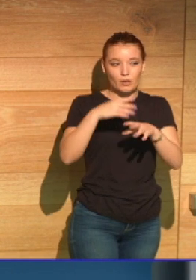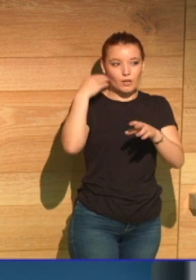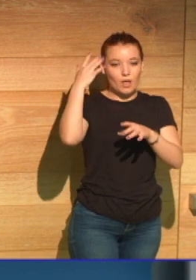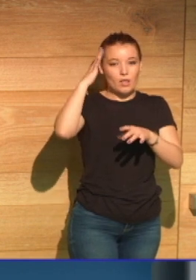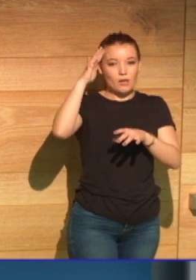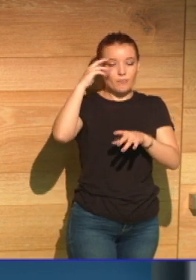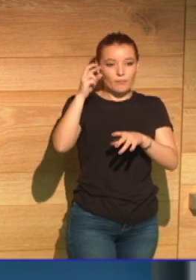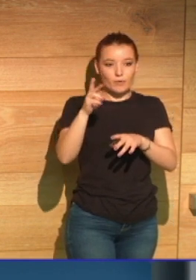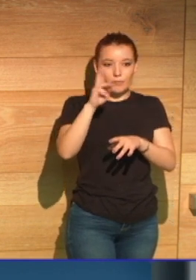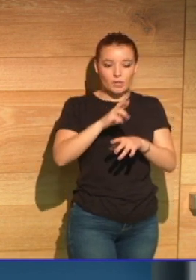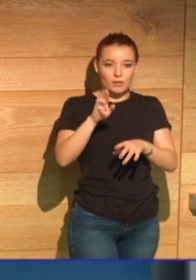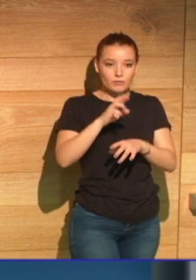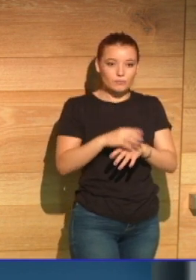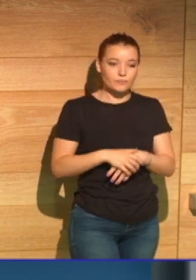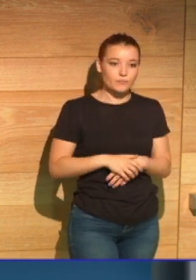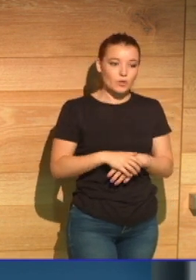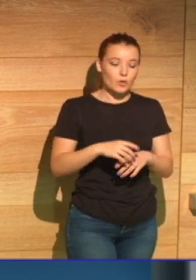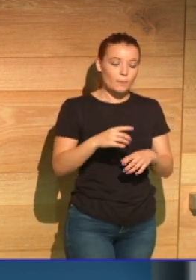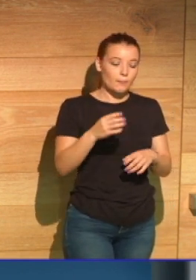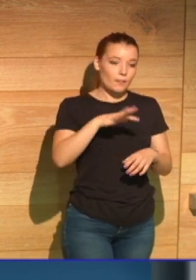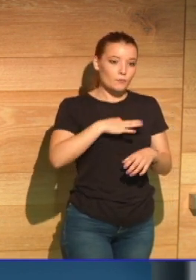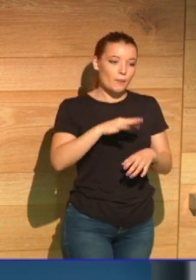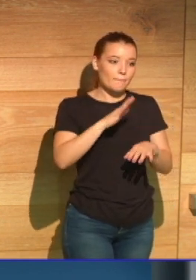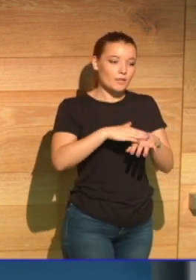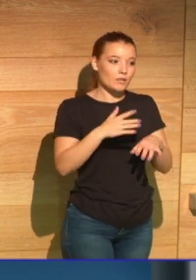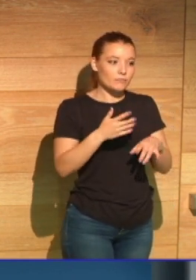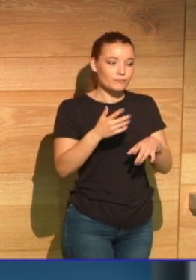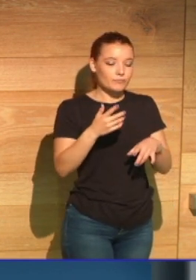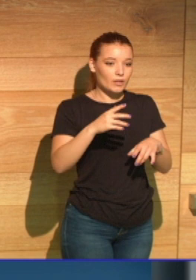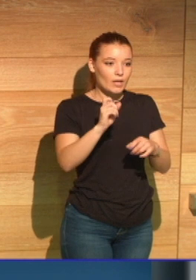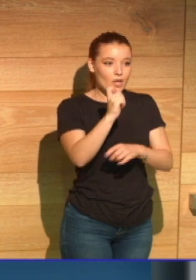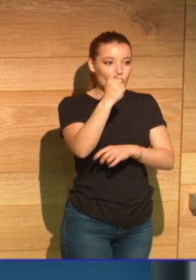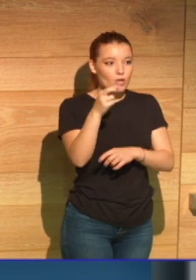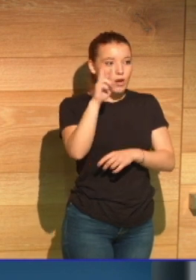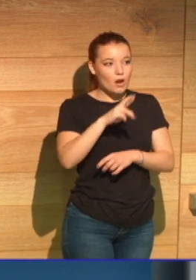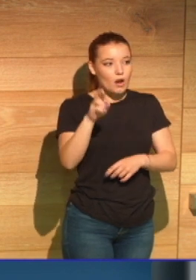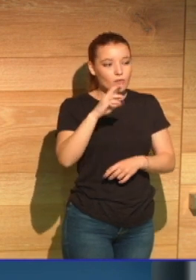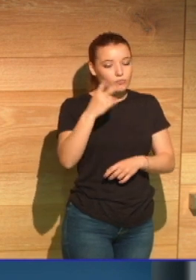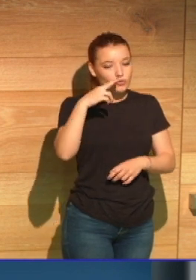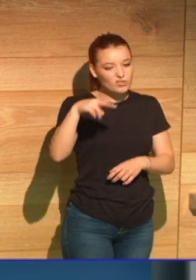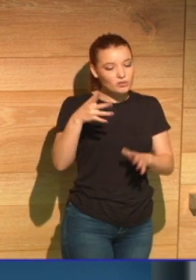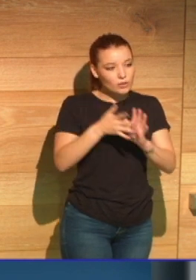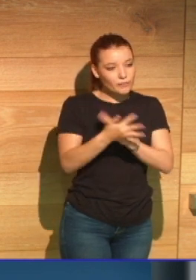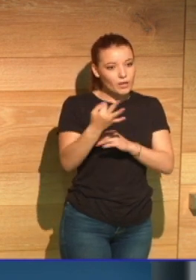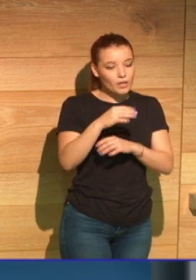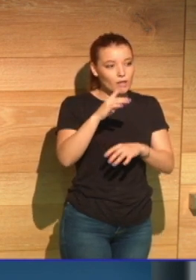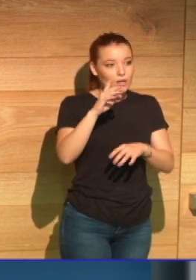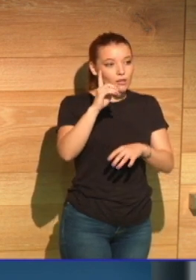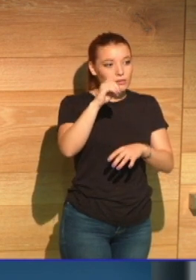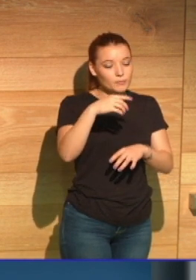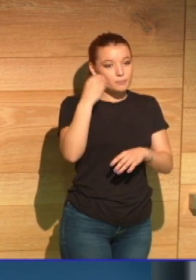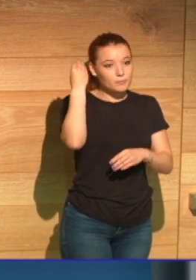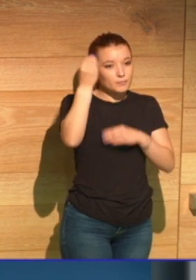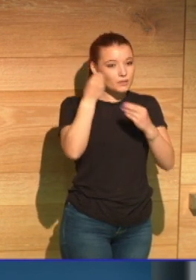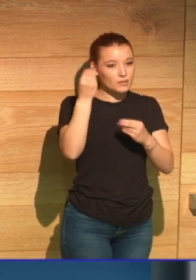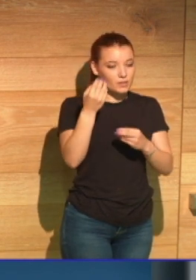la representación de los museos, posibilidades para reencontrar lo que significa un museo, posibilidades para pensar. Y espero que Materia les haya inspirado